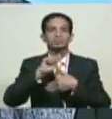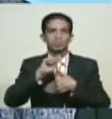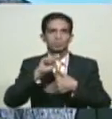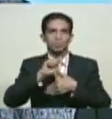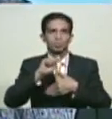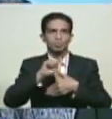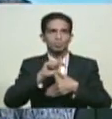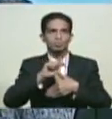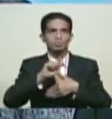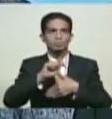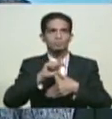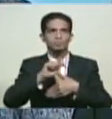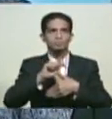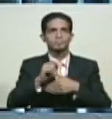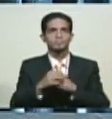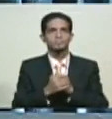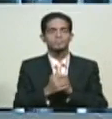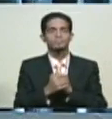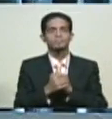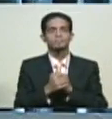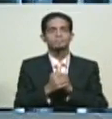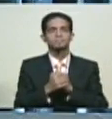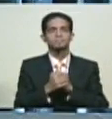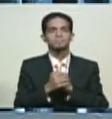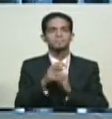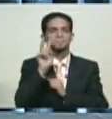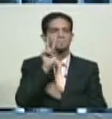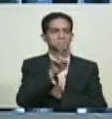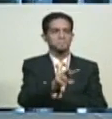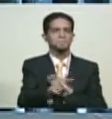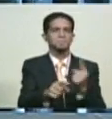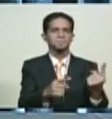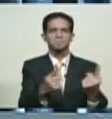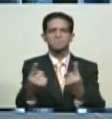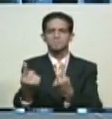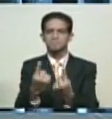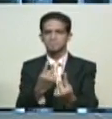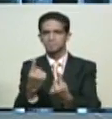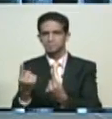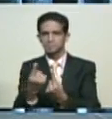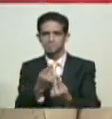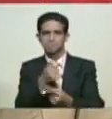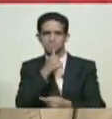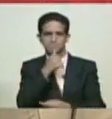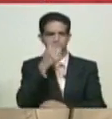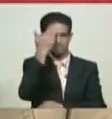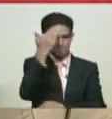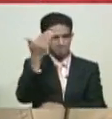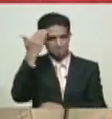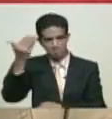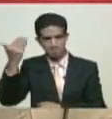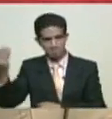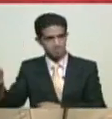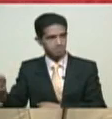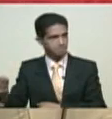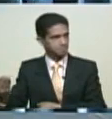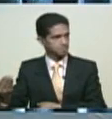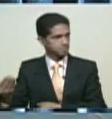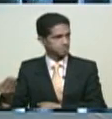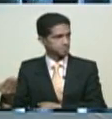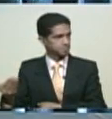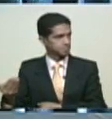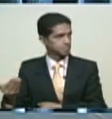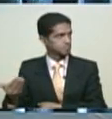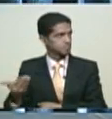entre los medios que visualizo aquí presente de las televisiones en vida activa en